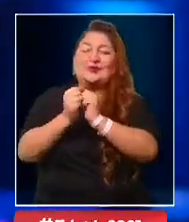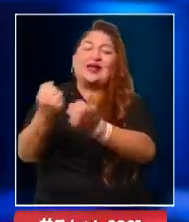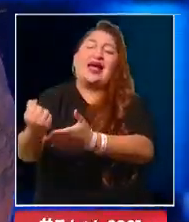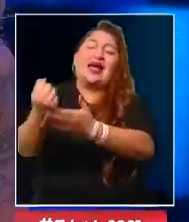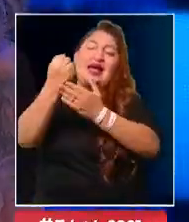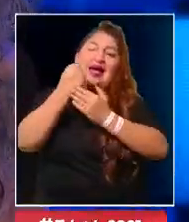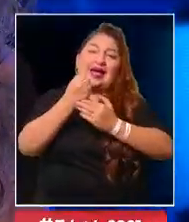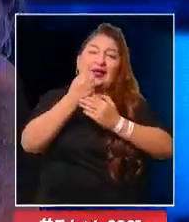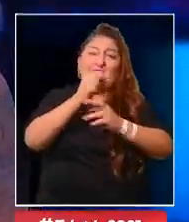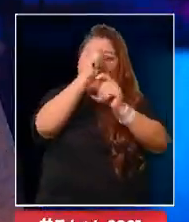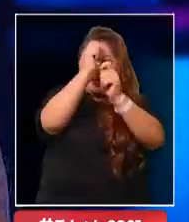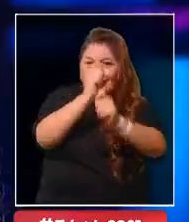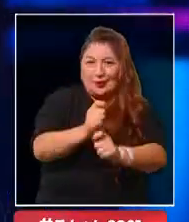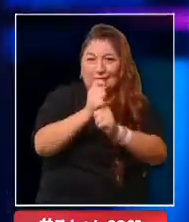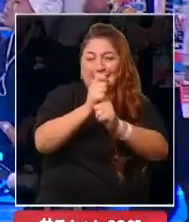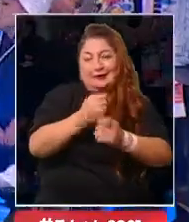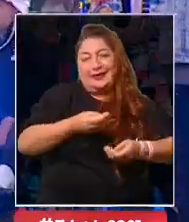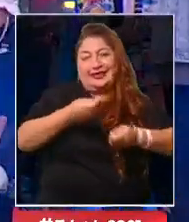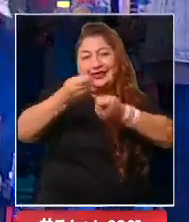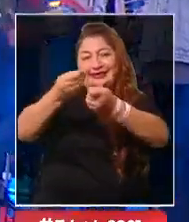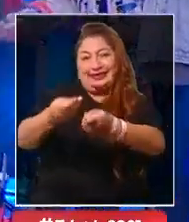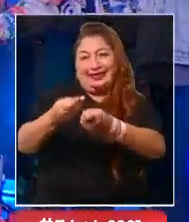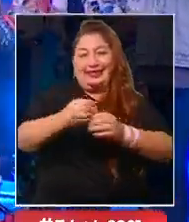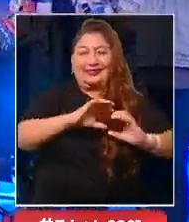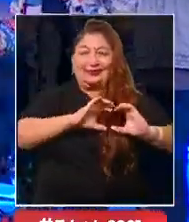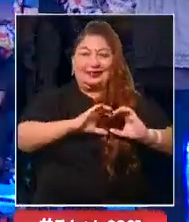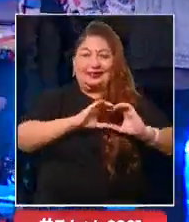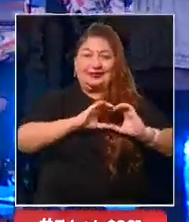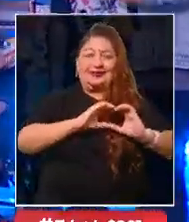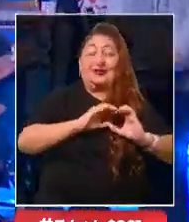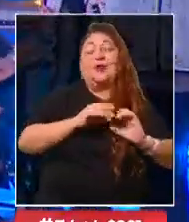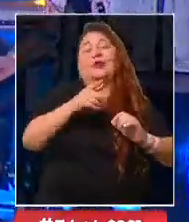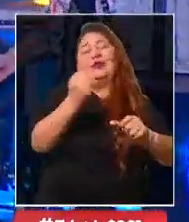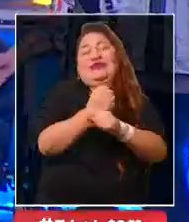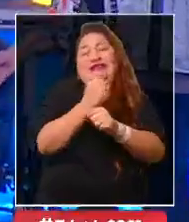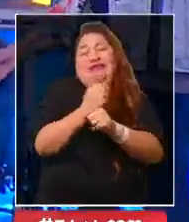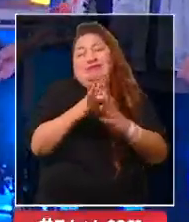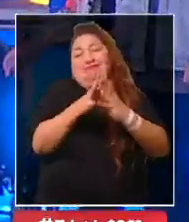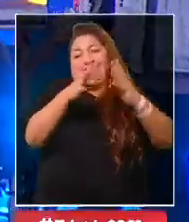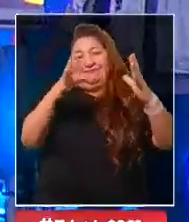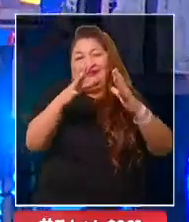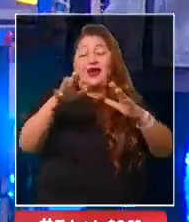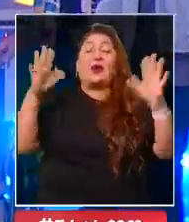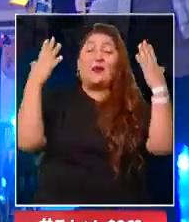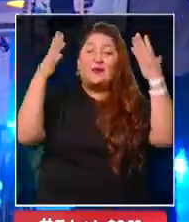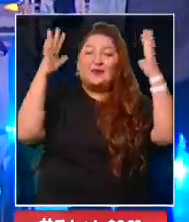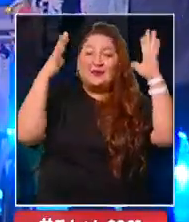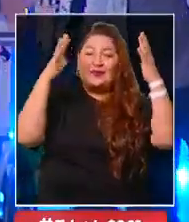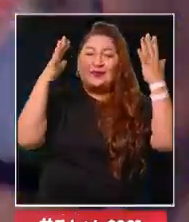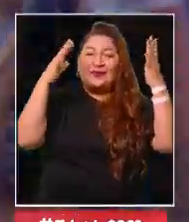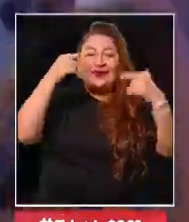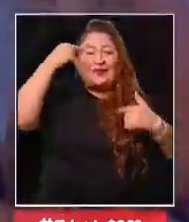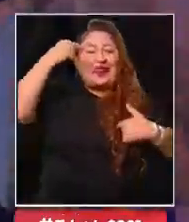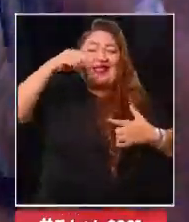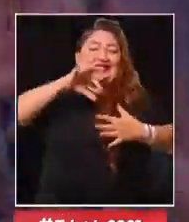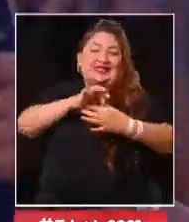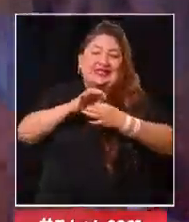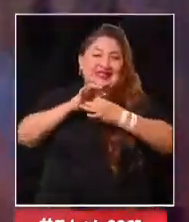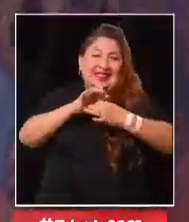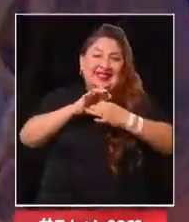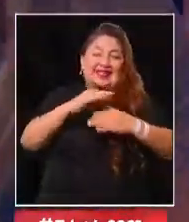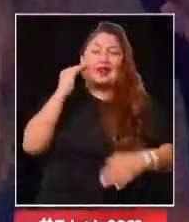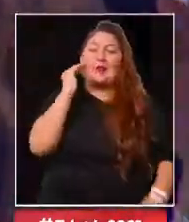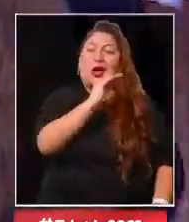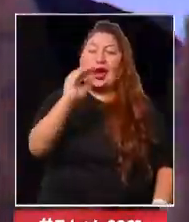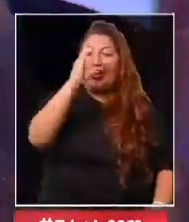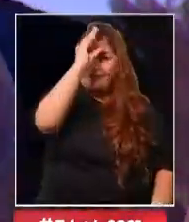los reconocimientos, por favor. Y a mi niña para le voy a todos. Dar todos hicieron un trabajo fantástico. Un aplauso fuerte para Hacer Sentido este musical con nuestros niños